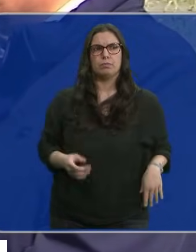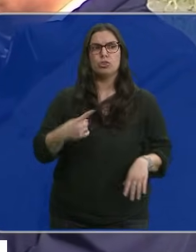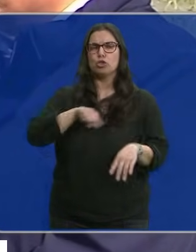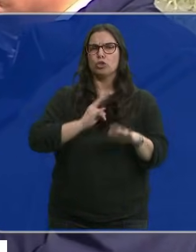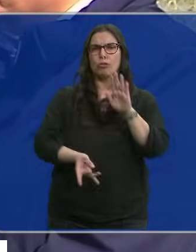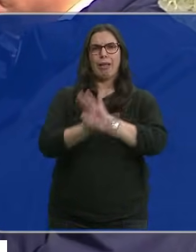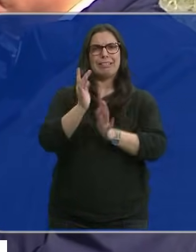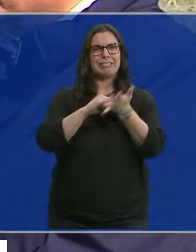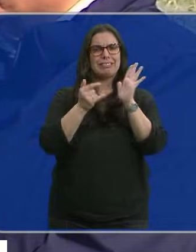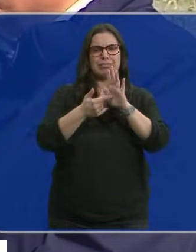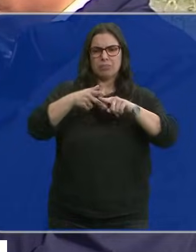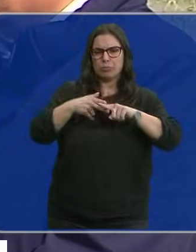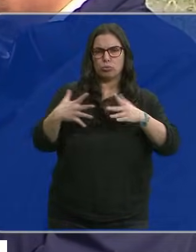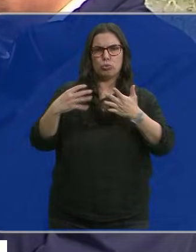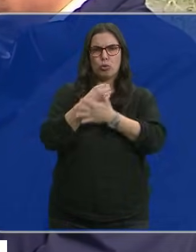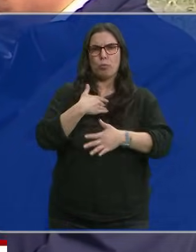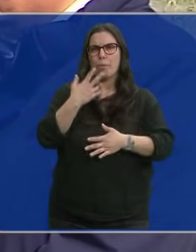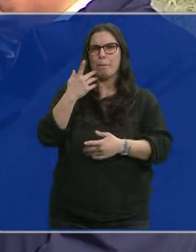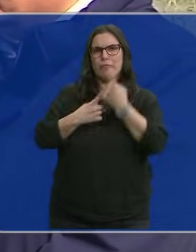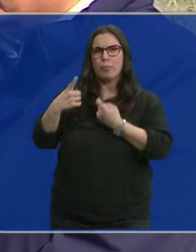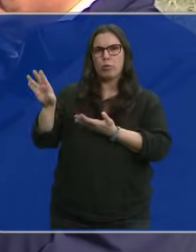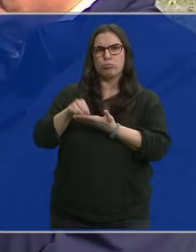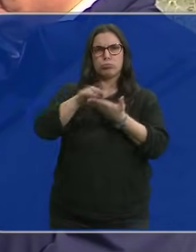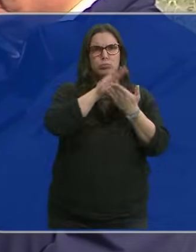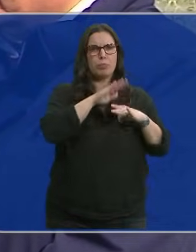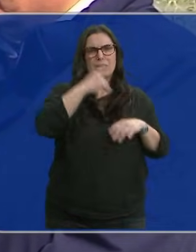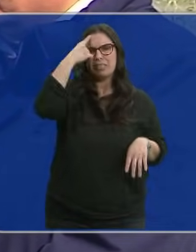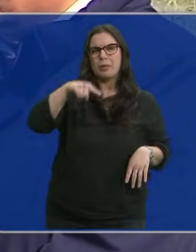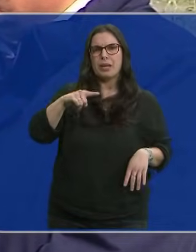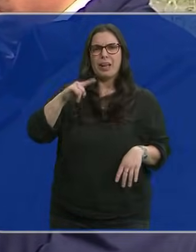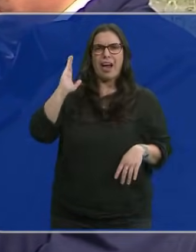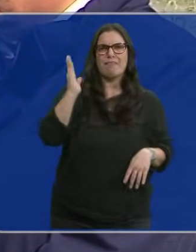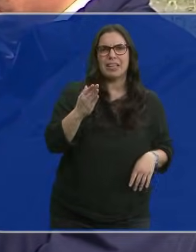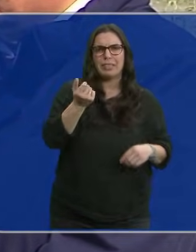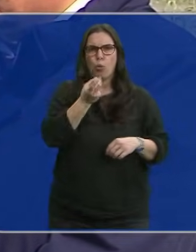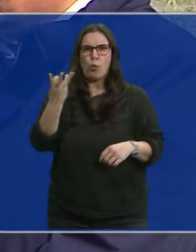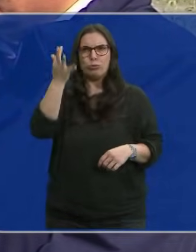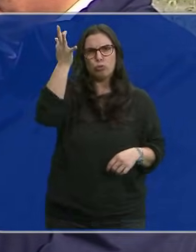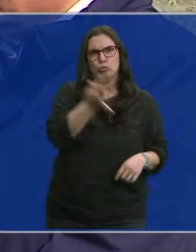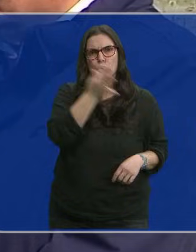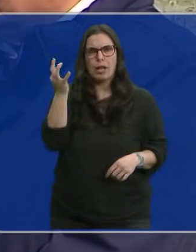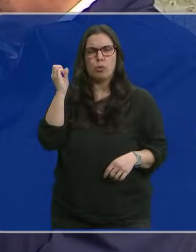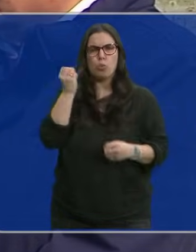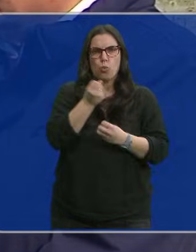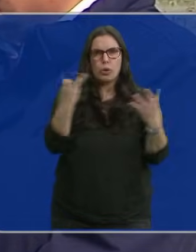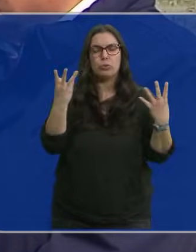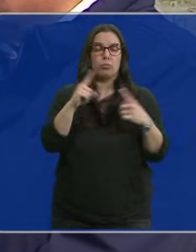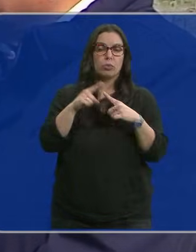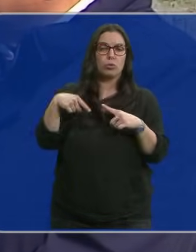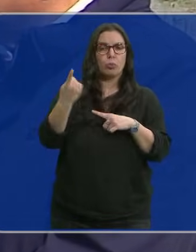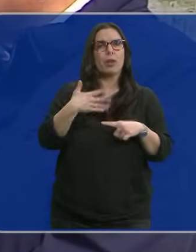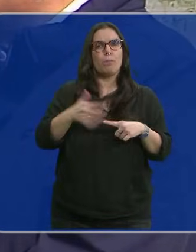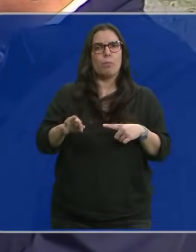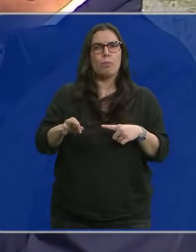todos los mecanismos para recabar esa información, para saber el alcance de los daños ocasionados por estas borrascas y en